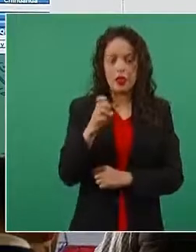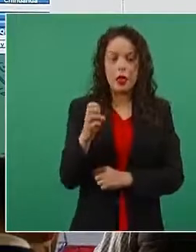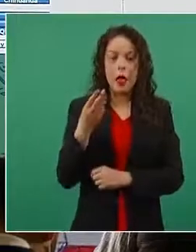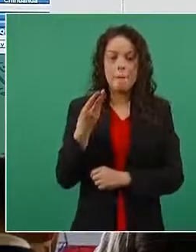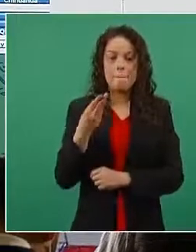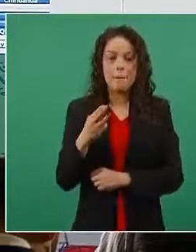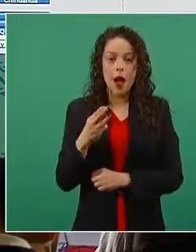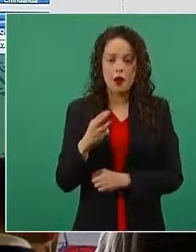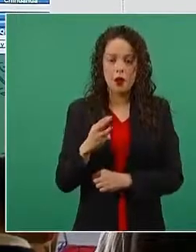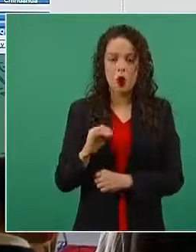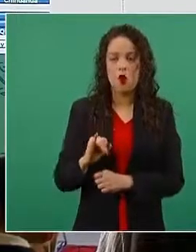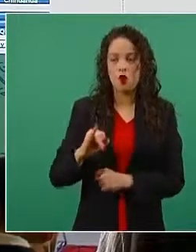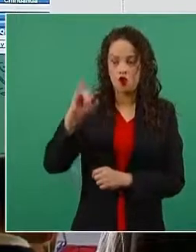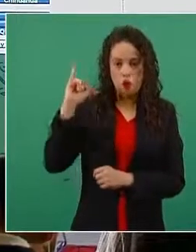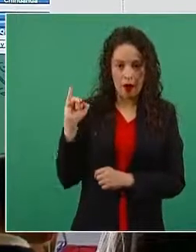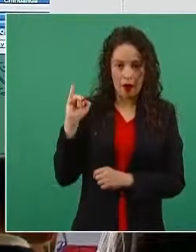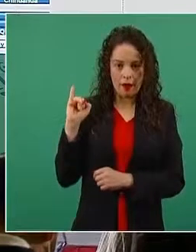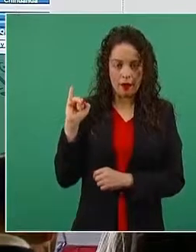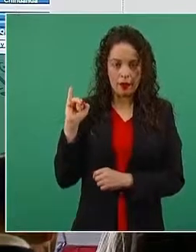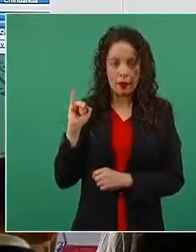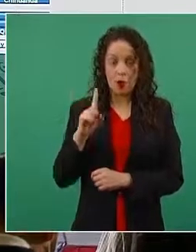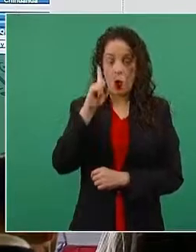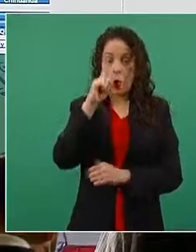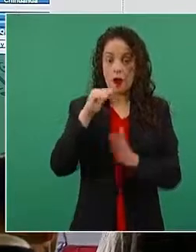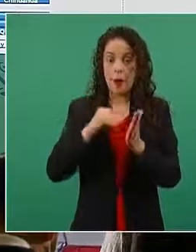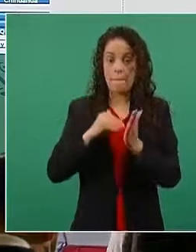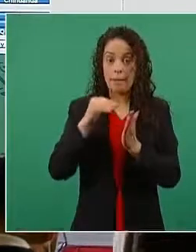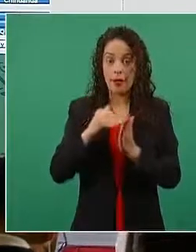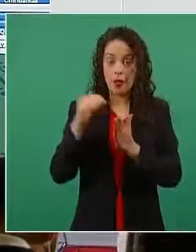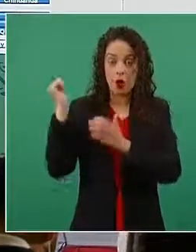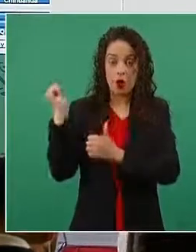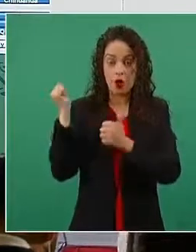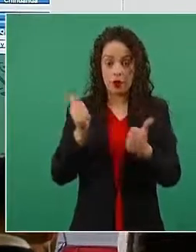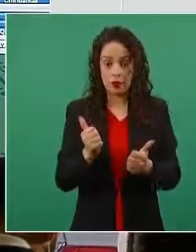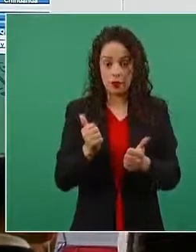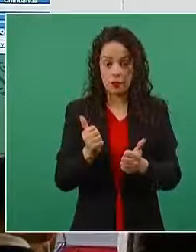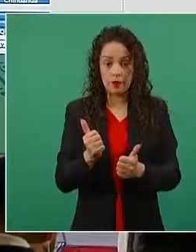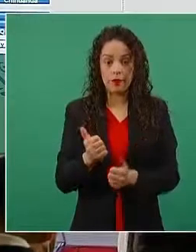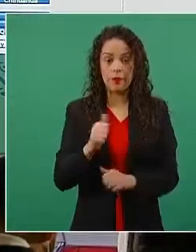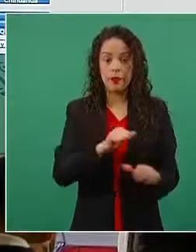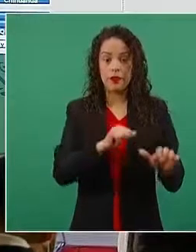jueves, con 1 millón de dosis, la Sinovac, y